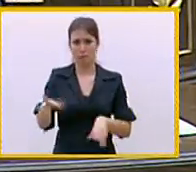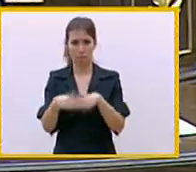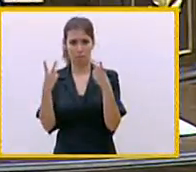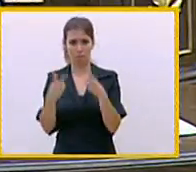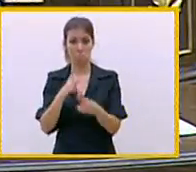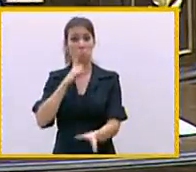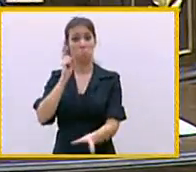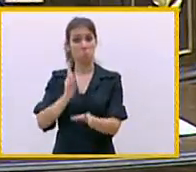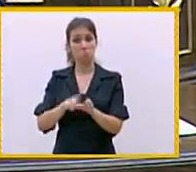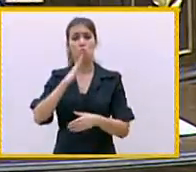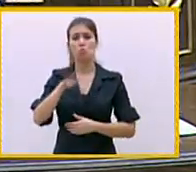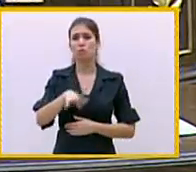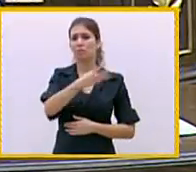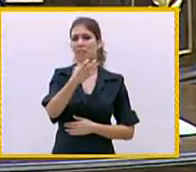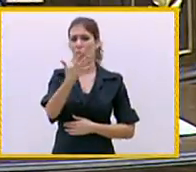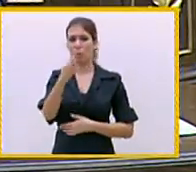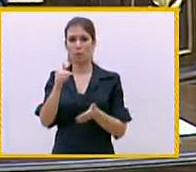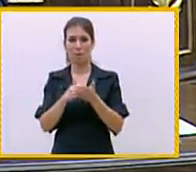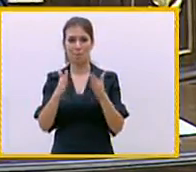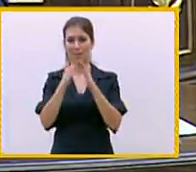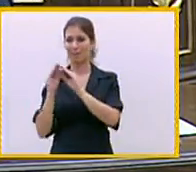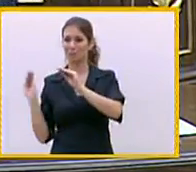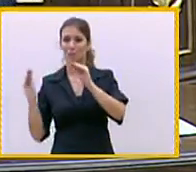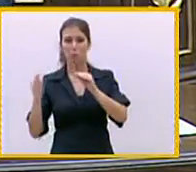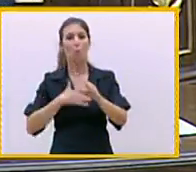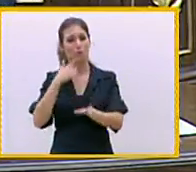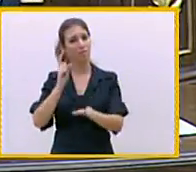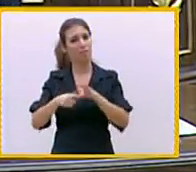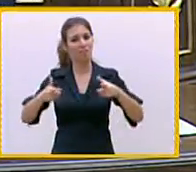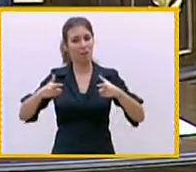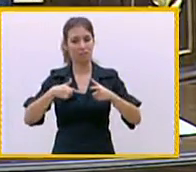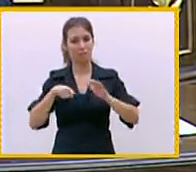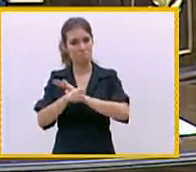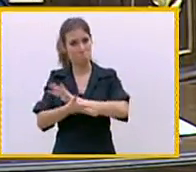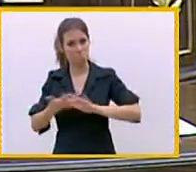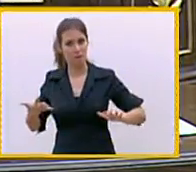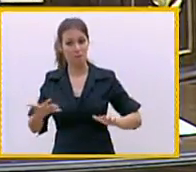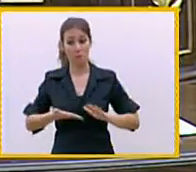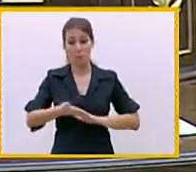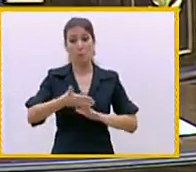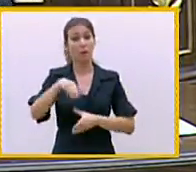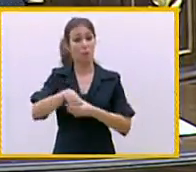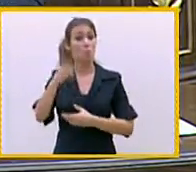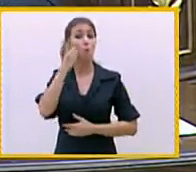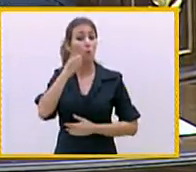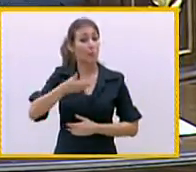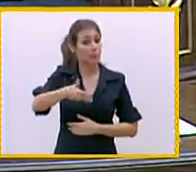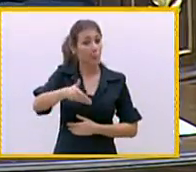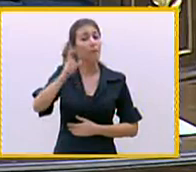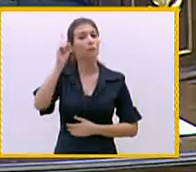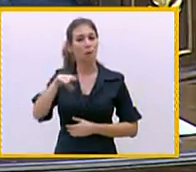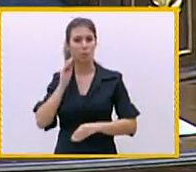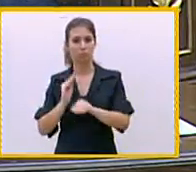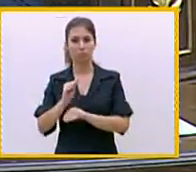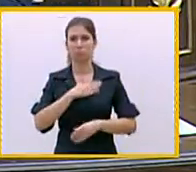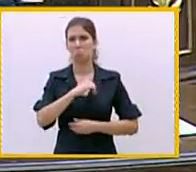a 350.000 hogares, y el inicio del proceso de asignación de la banda ancha móvil, que generará inversiones privadas de cerca